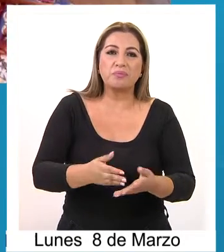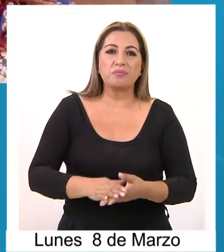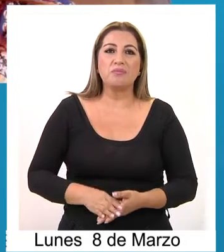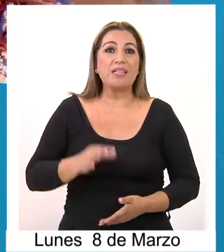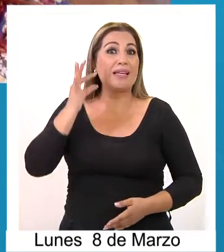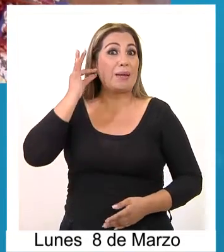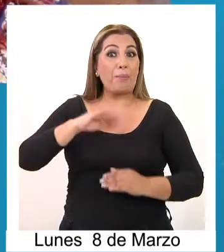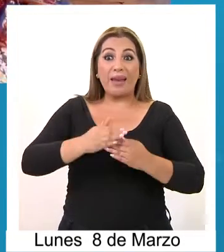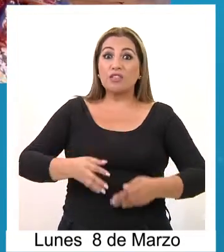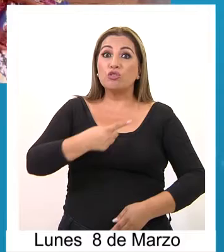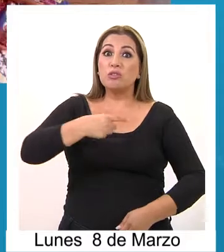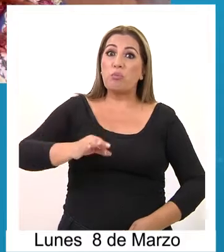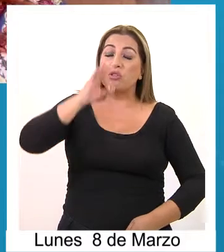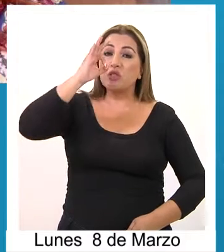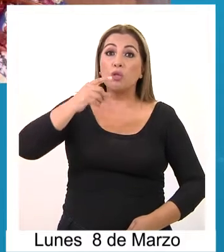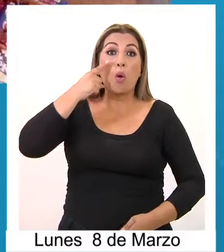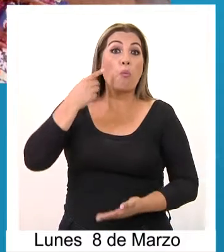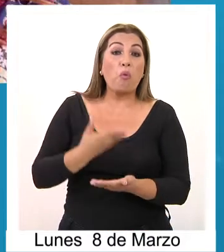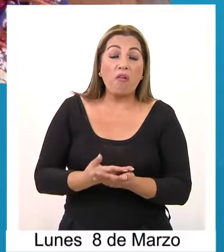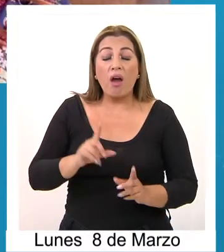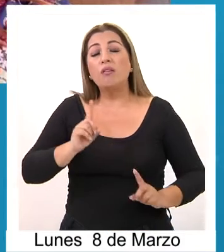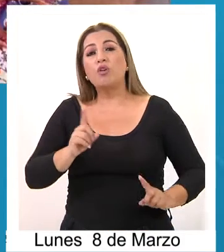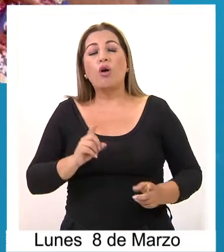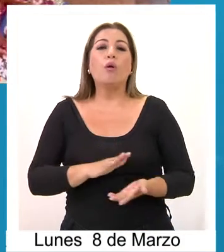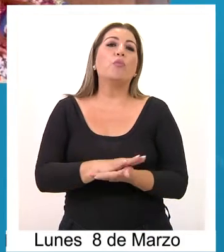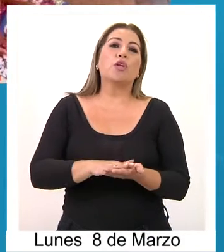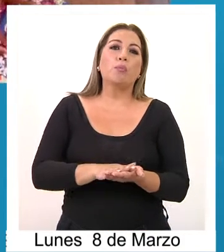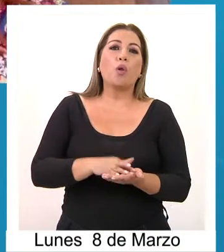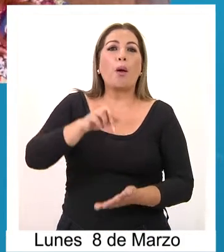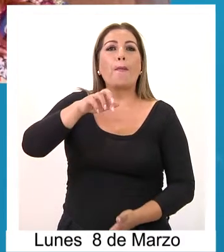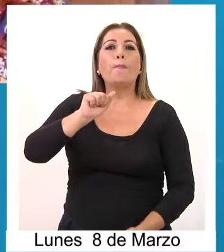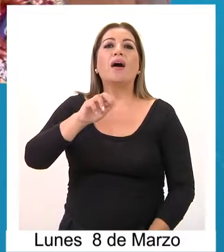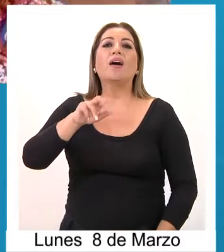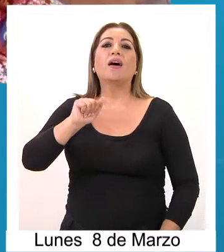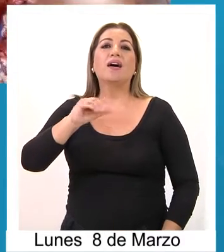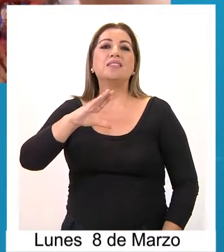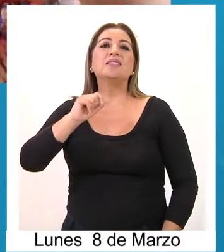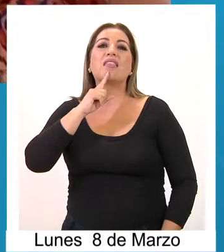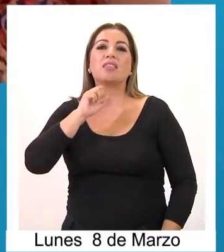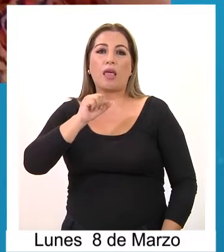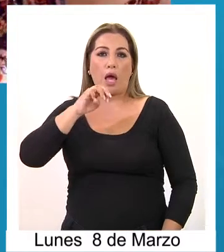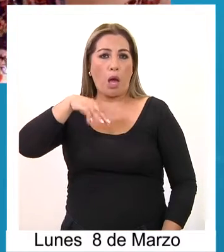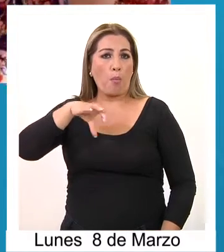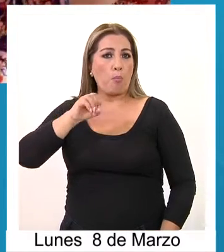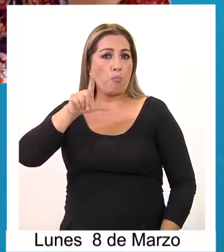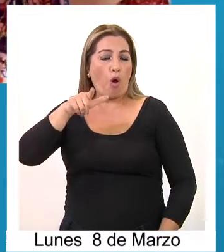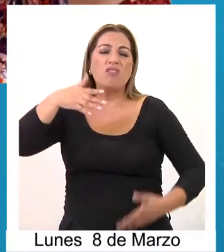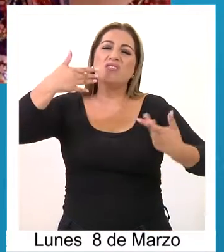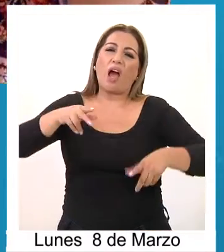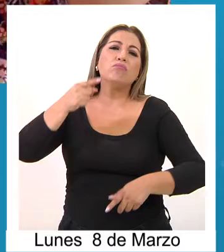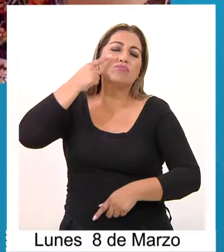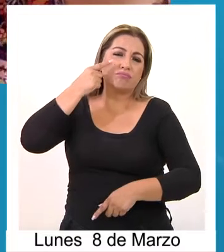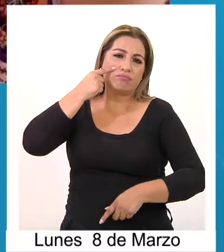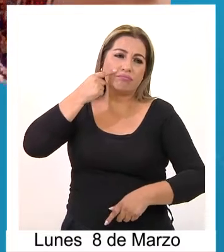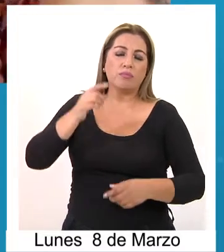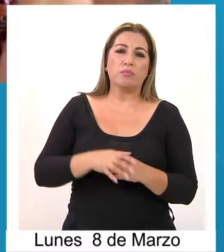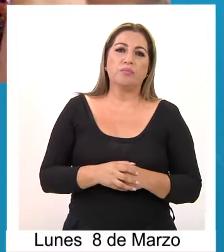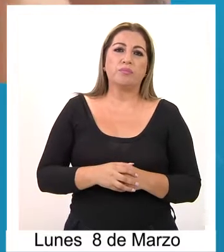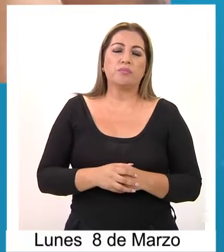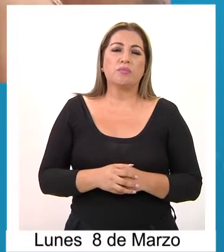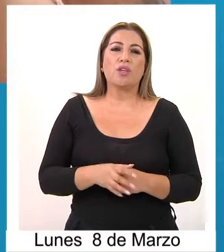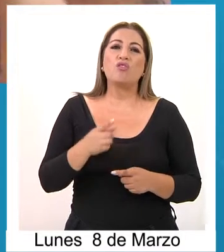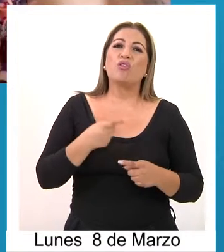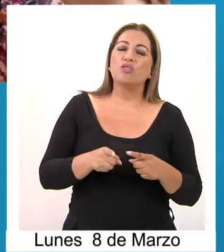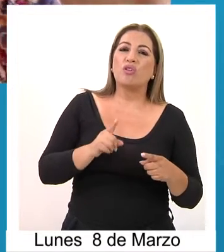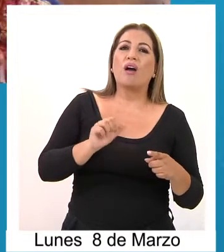probado, 100% estudiado. Pero le voy a dar, por ejemplo, el paracetamol, que es algo que está bastante estudiado. No le voy a dar un